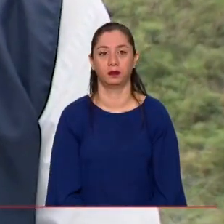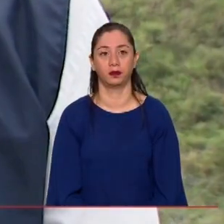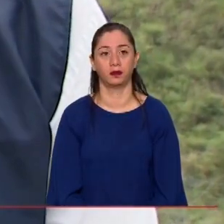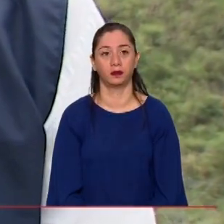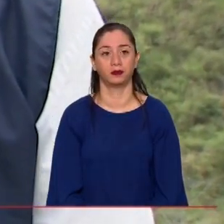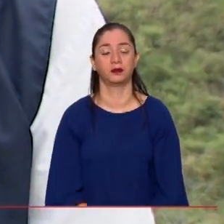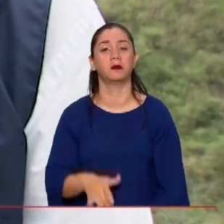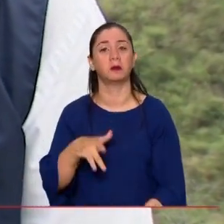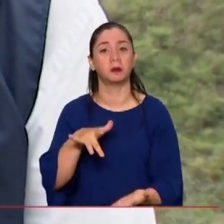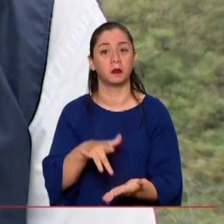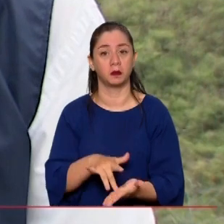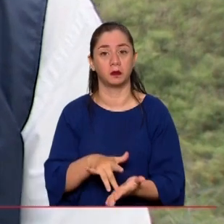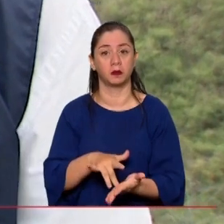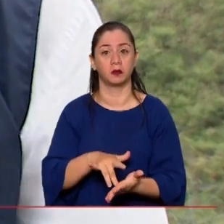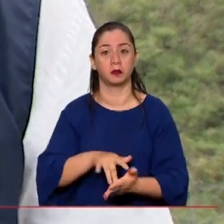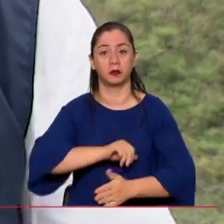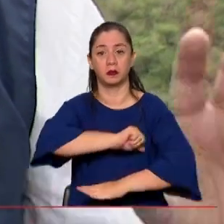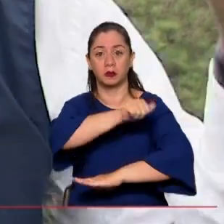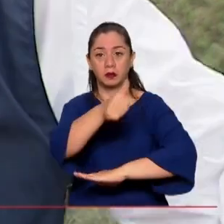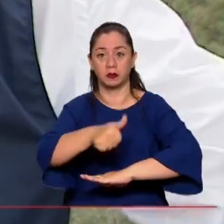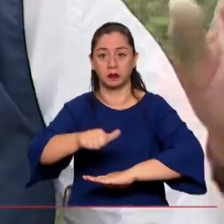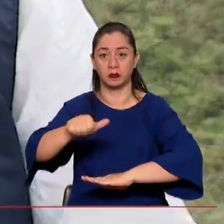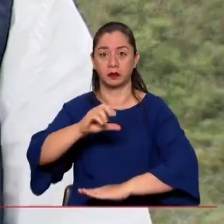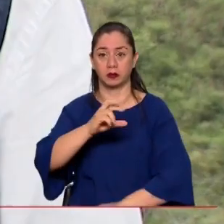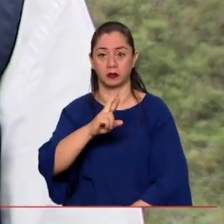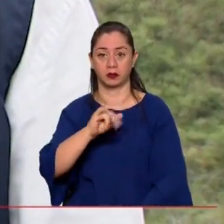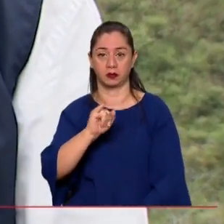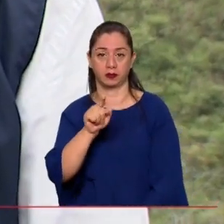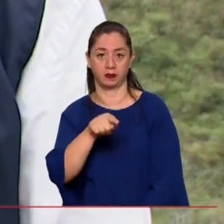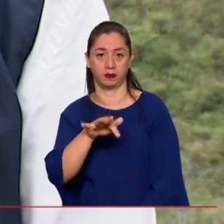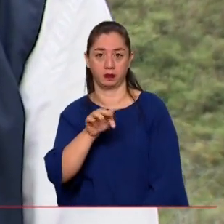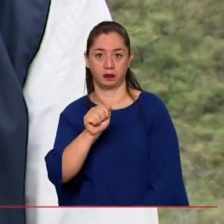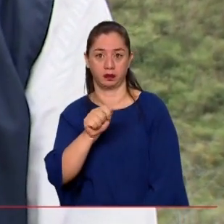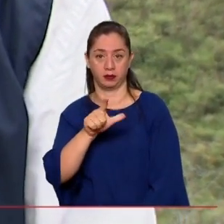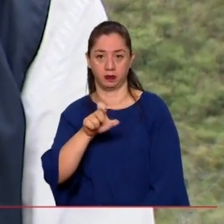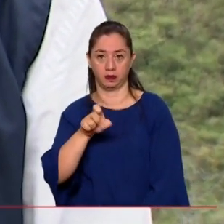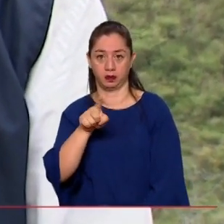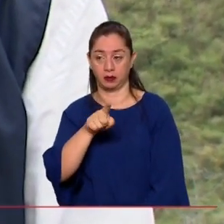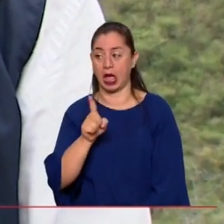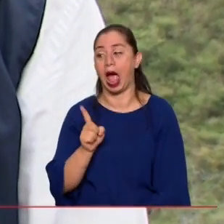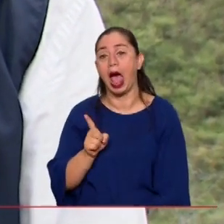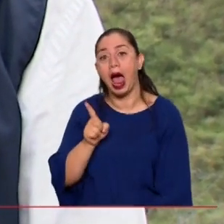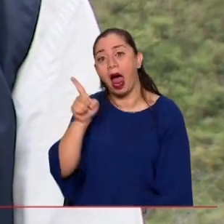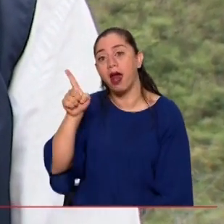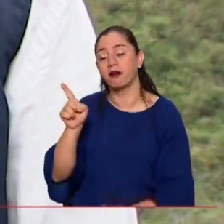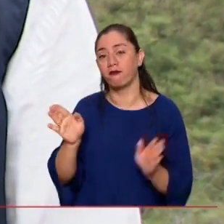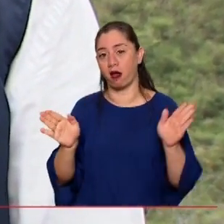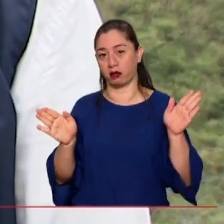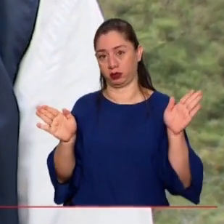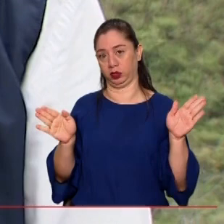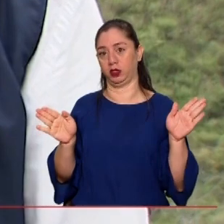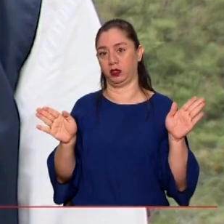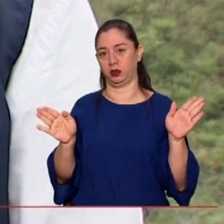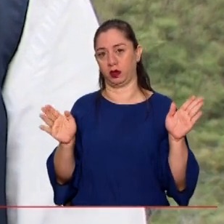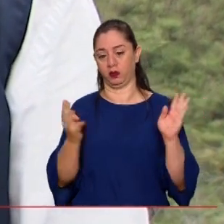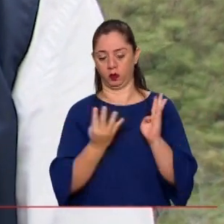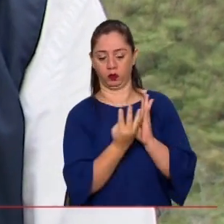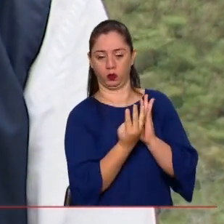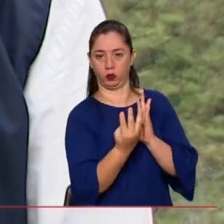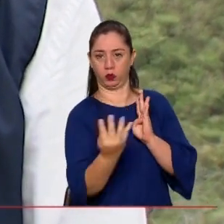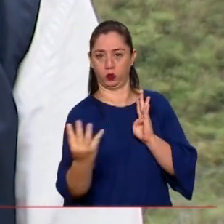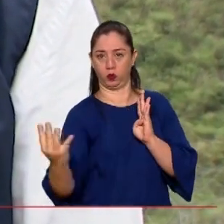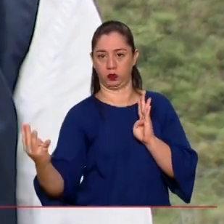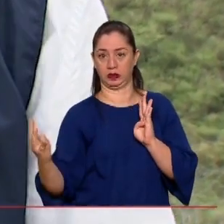Aquí estamos en el Cerro Cristales. Sí, donde arriba tenemos el monumento de Cristo Rey. La barrera consta de 5